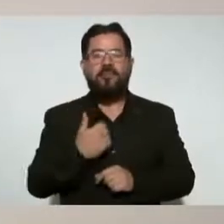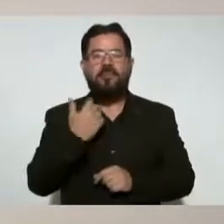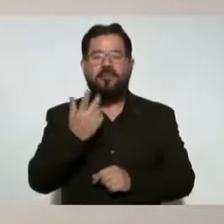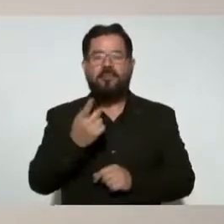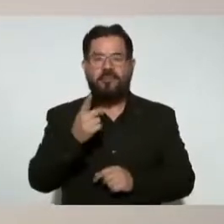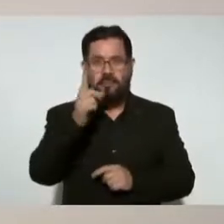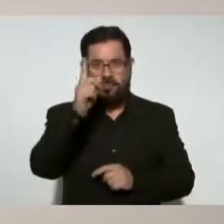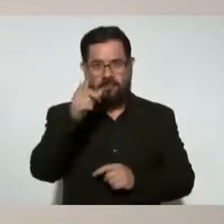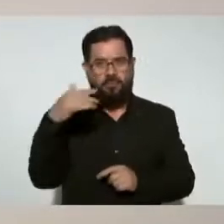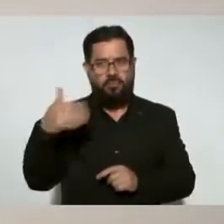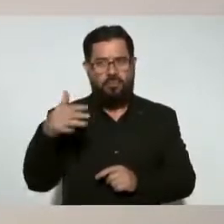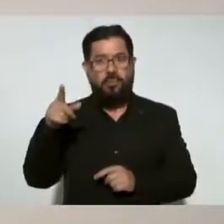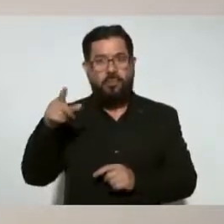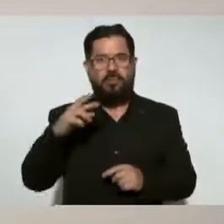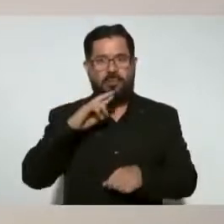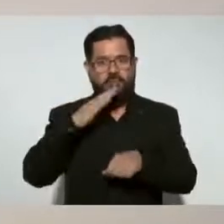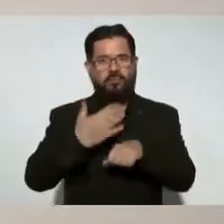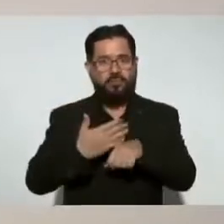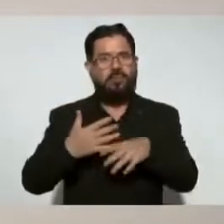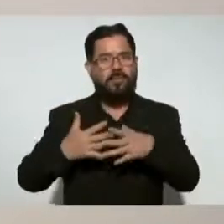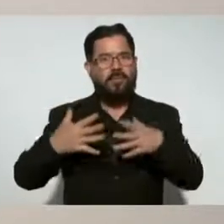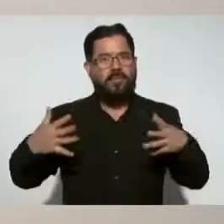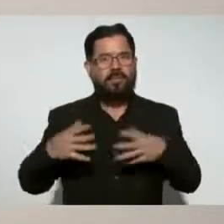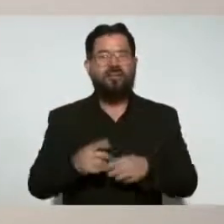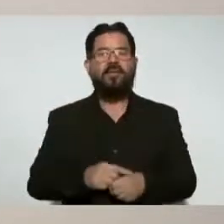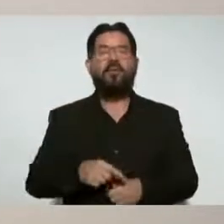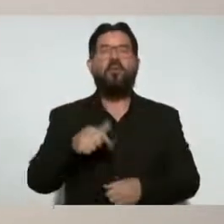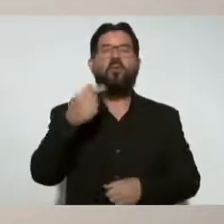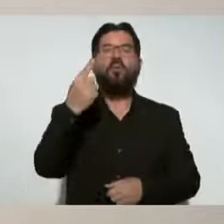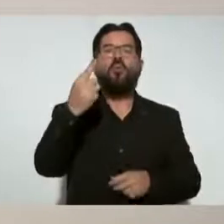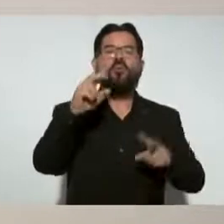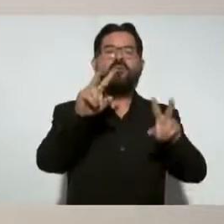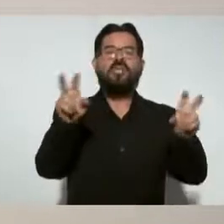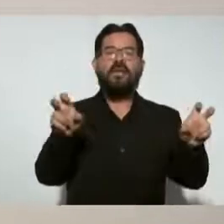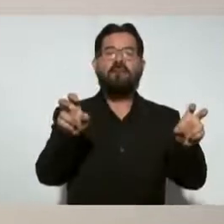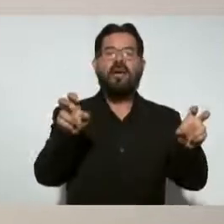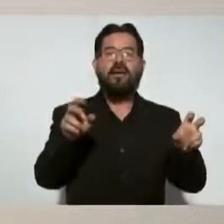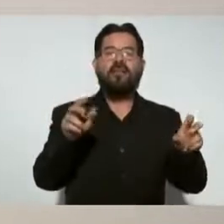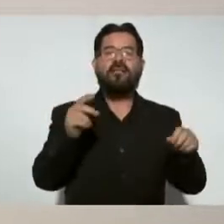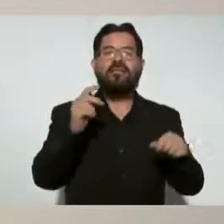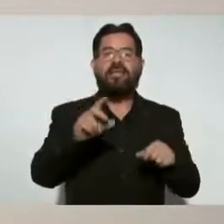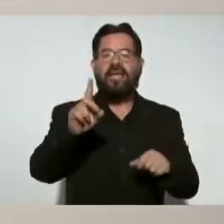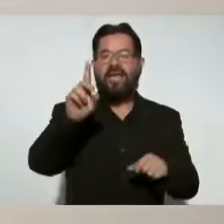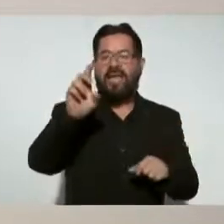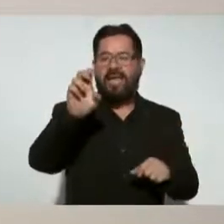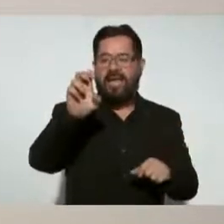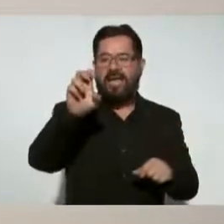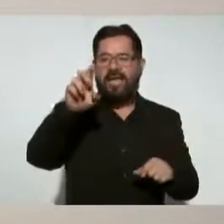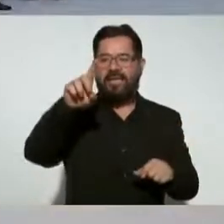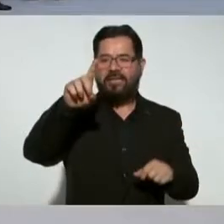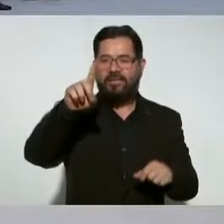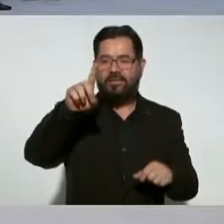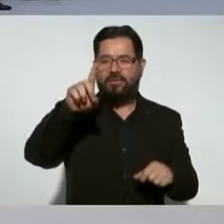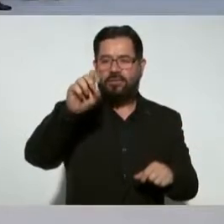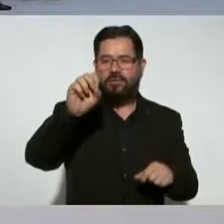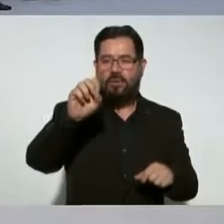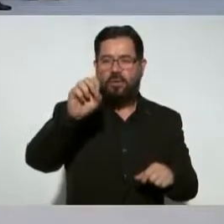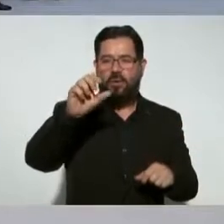gran responsabilidad atrás de ellas, a la endocrinología y a la cardiología como ejemplo. ¿Por qué? Porque